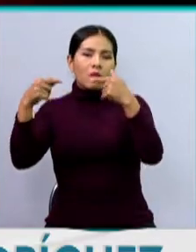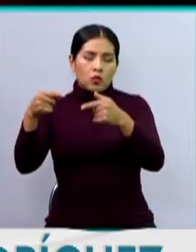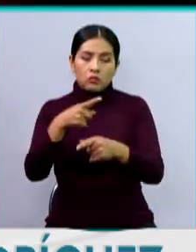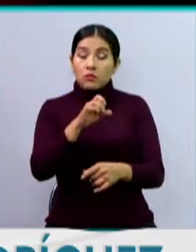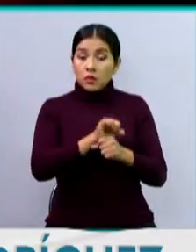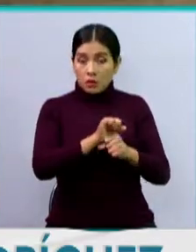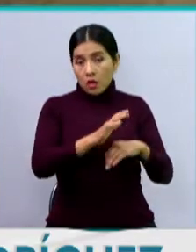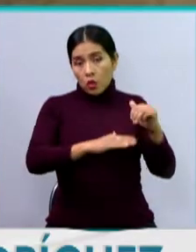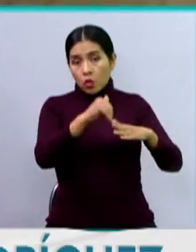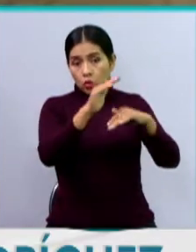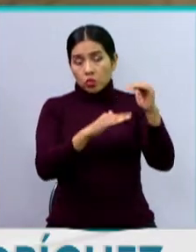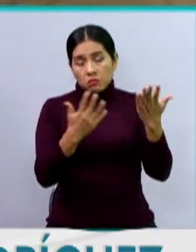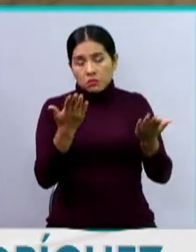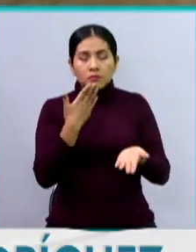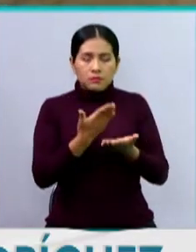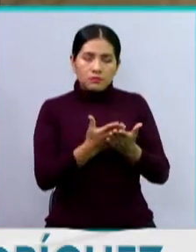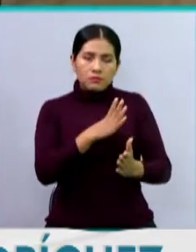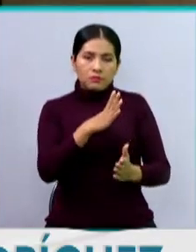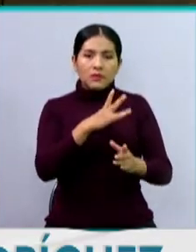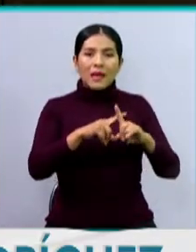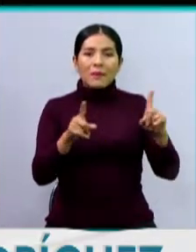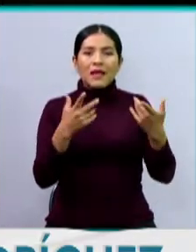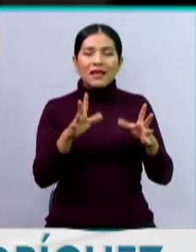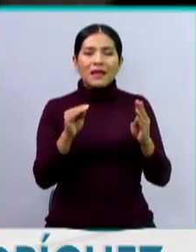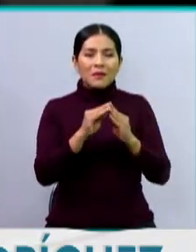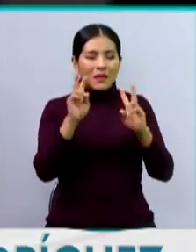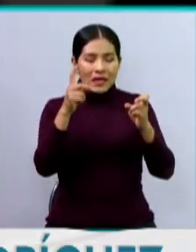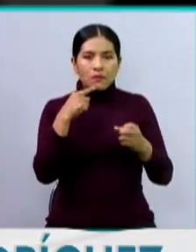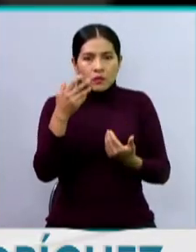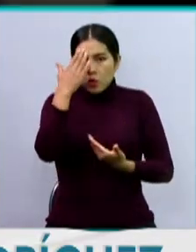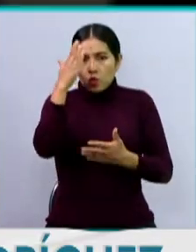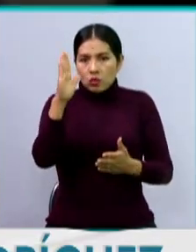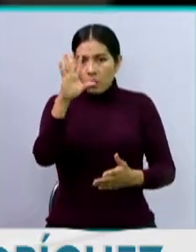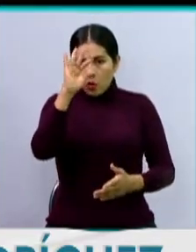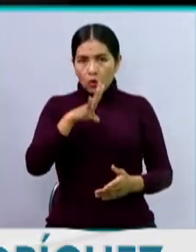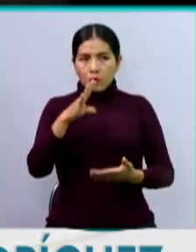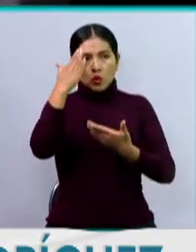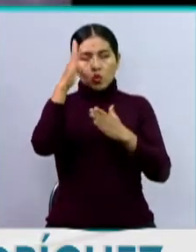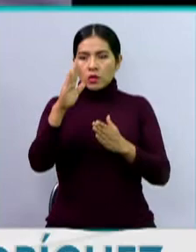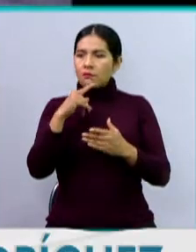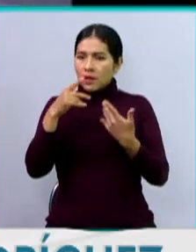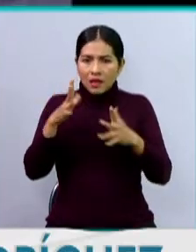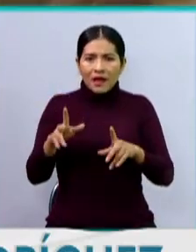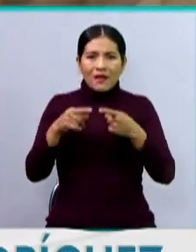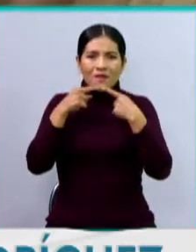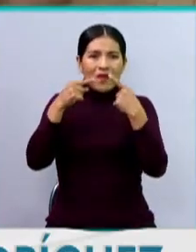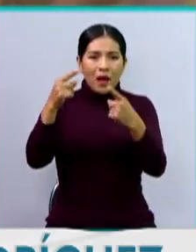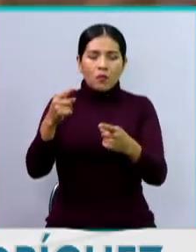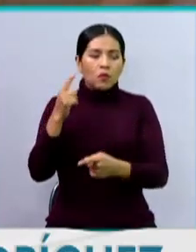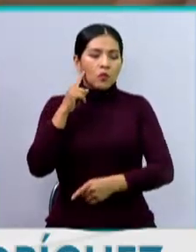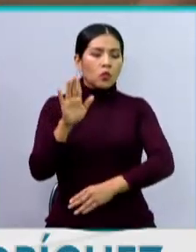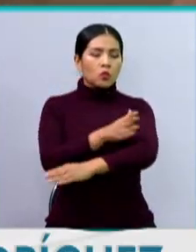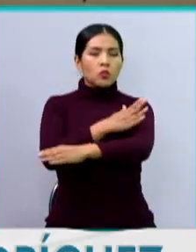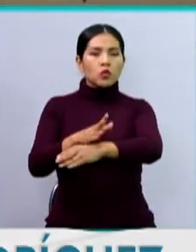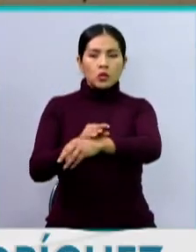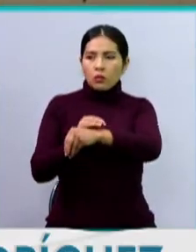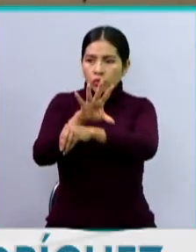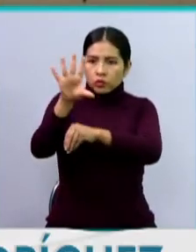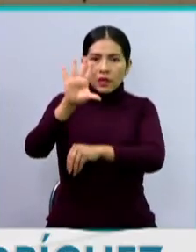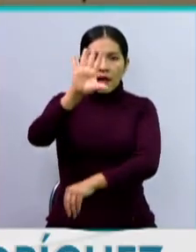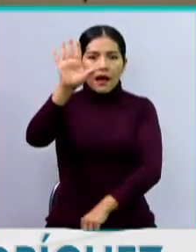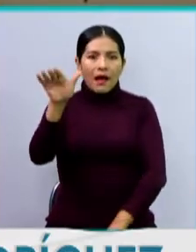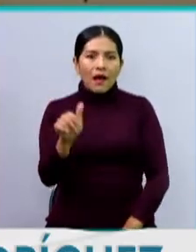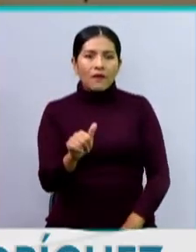gran trabajo. Pero no, el tema súper bien. Pero es que no sabía que claro, su carrera artística... Claro, no sabía que él era tan exitoso en otra parte. Y bueno, como en